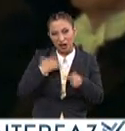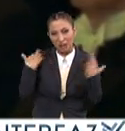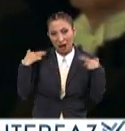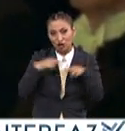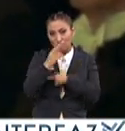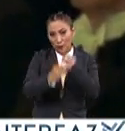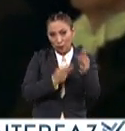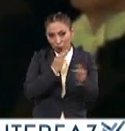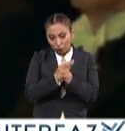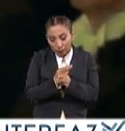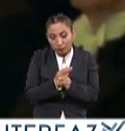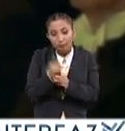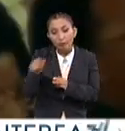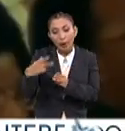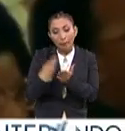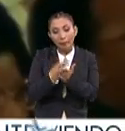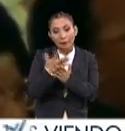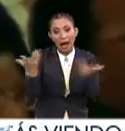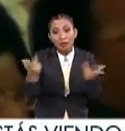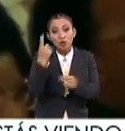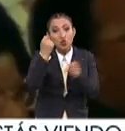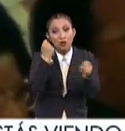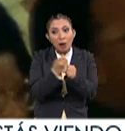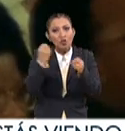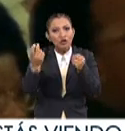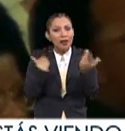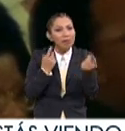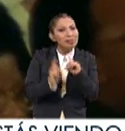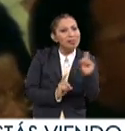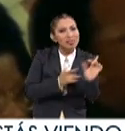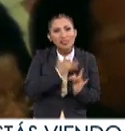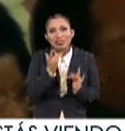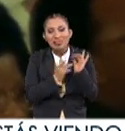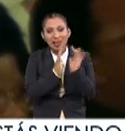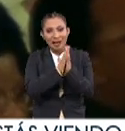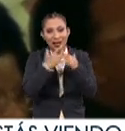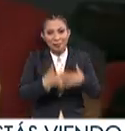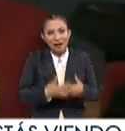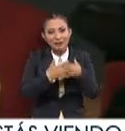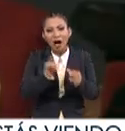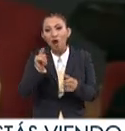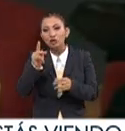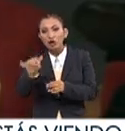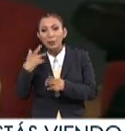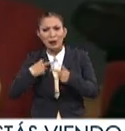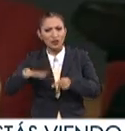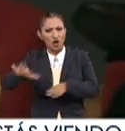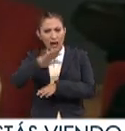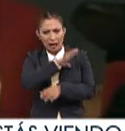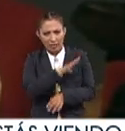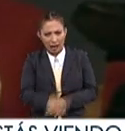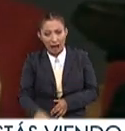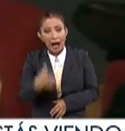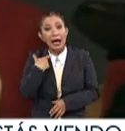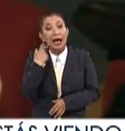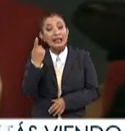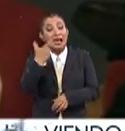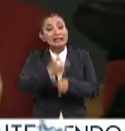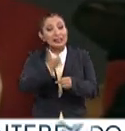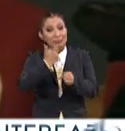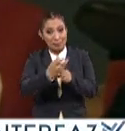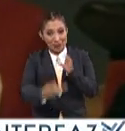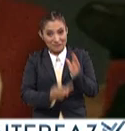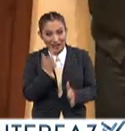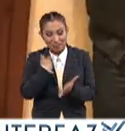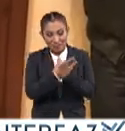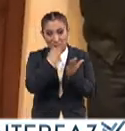y académica mundial. Su entrega genera cada año mucha expectación entre editoriales, autores y público en general. Aunque es la 7ª